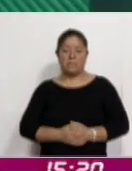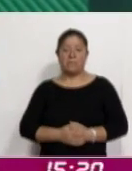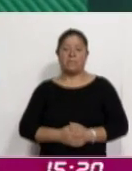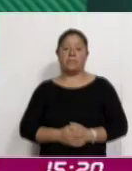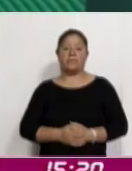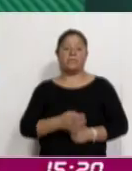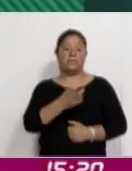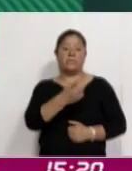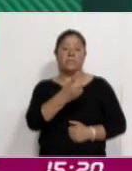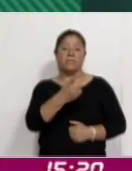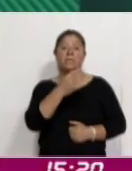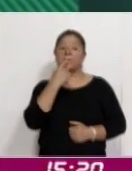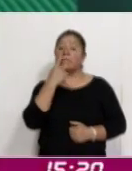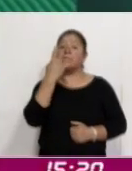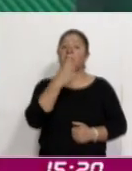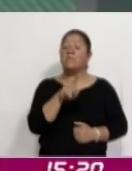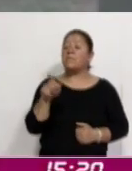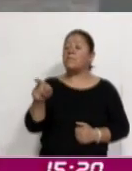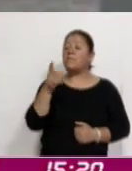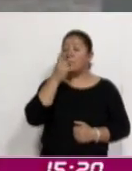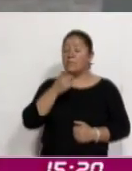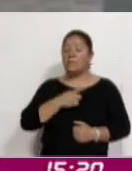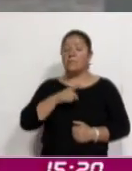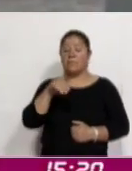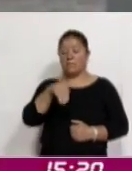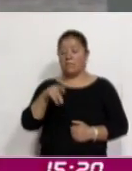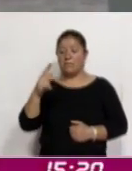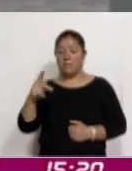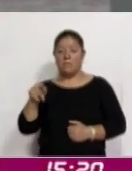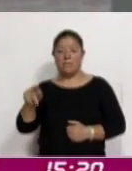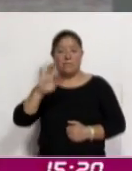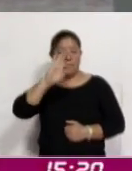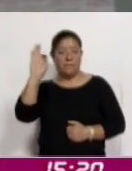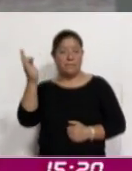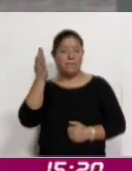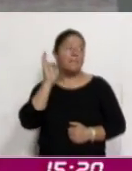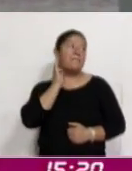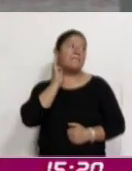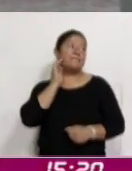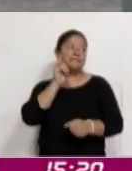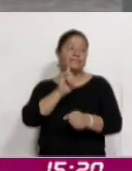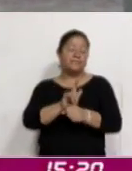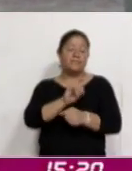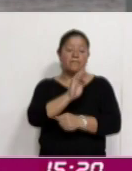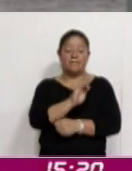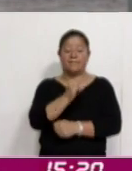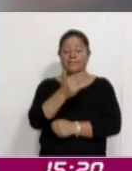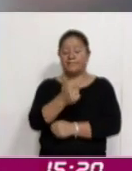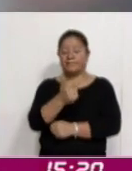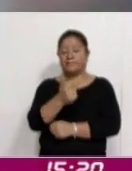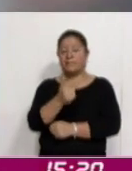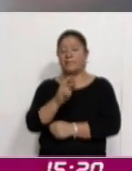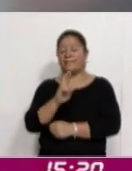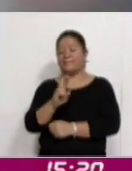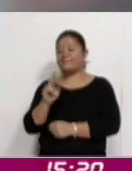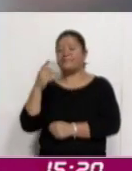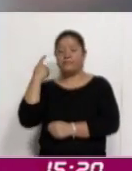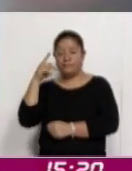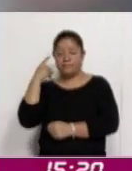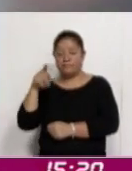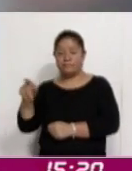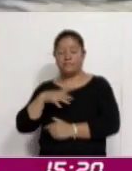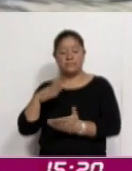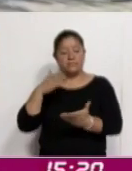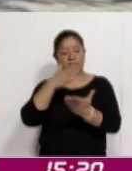Derivado de una denuncia anónima presentada ante el agente del Ministerio Público Federal de la Fiscalía General de la República de Puebla, llevó a cabo un cateo